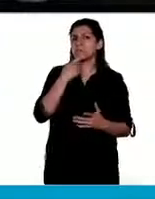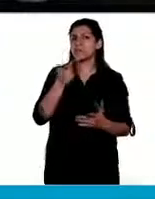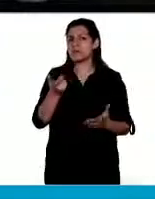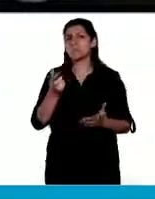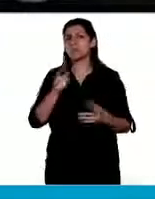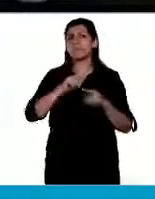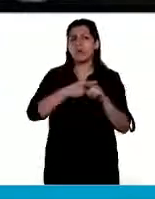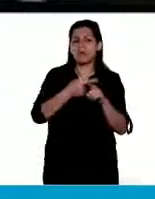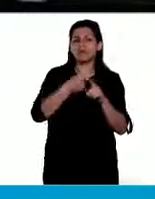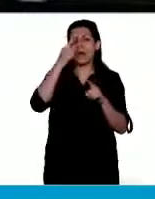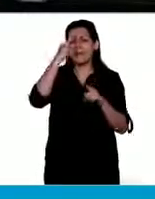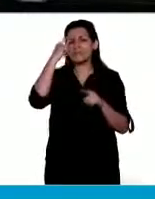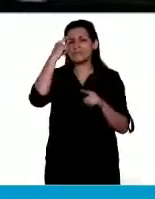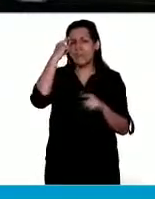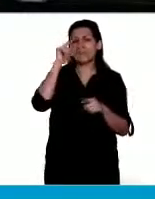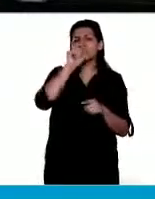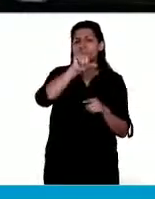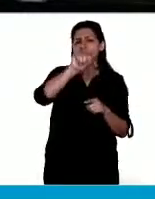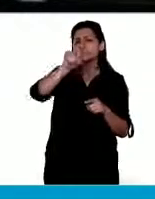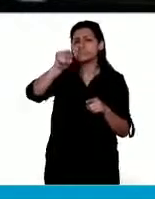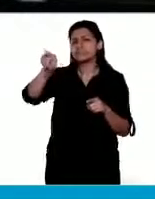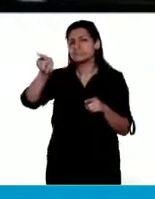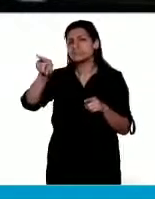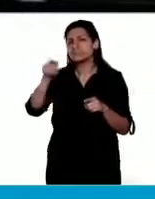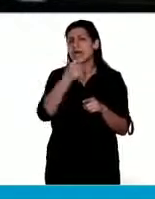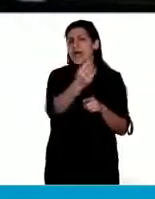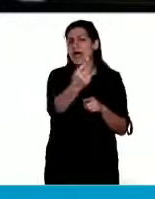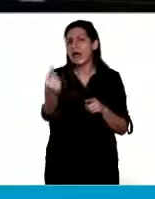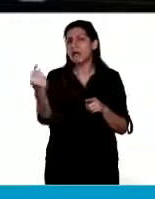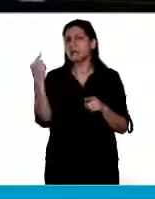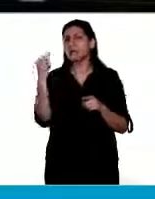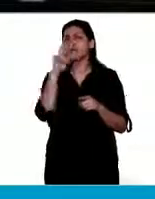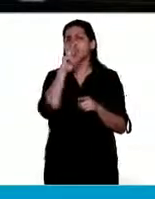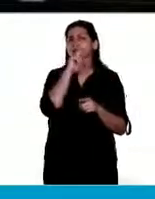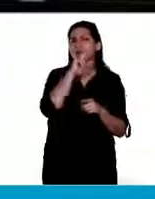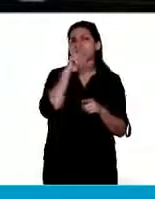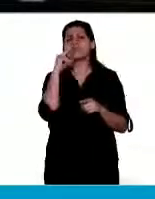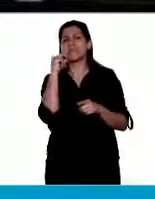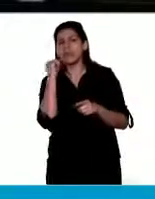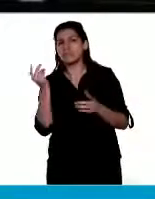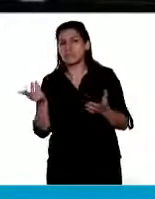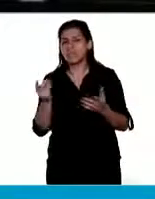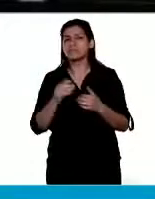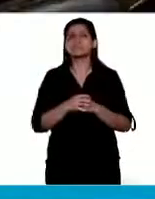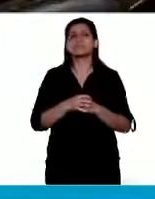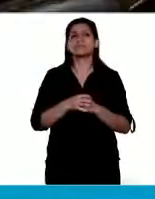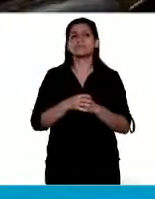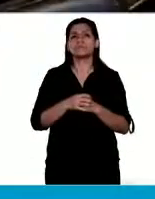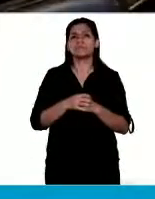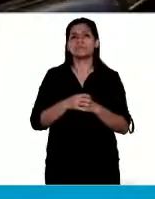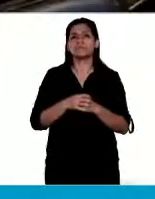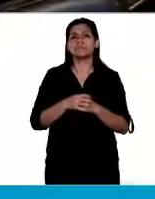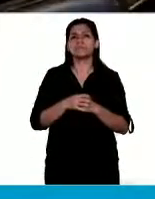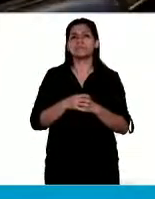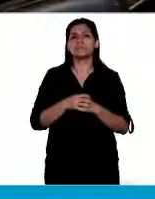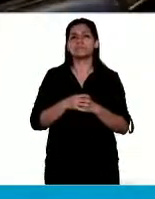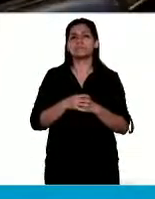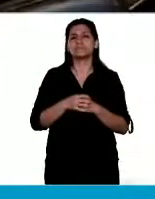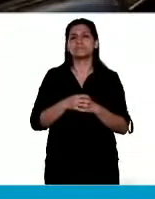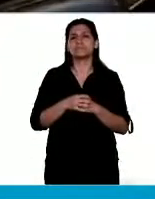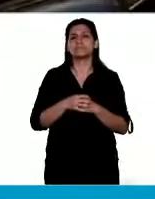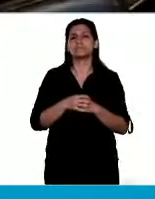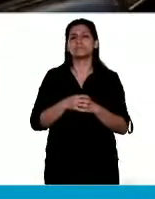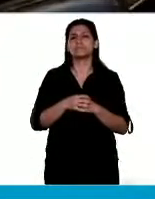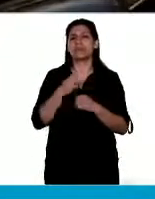políticas de cada uno de los diputados y de las diputadas, más allá de su